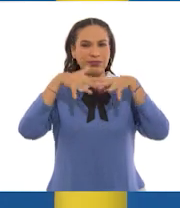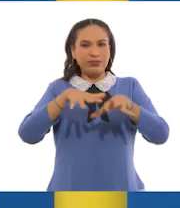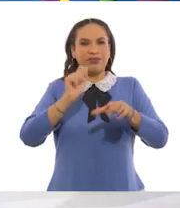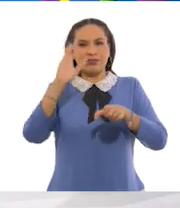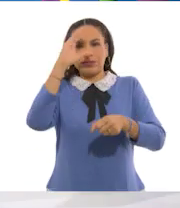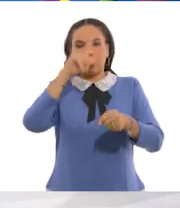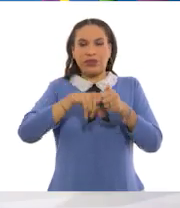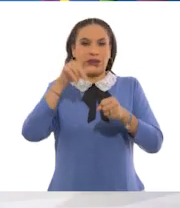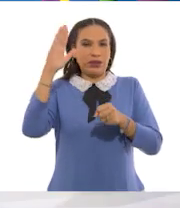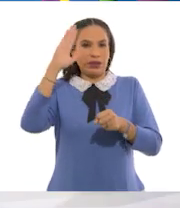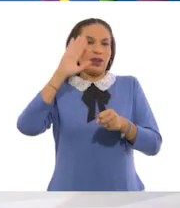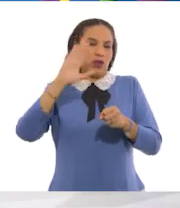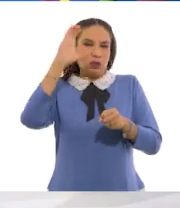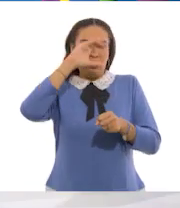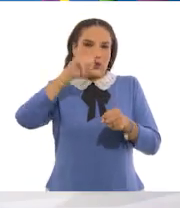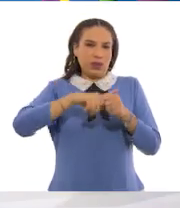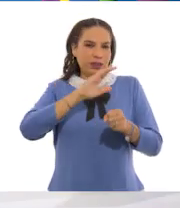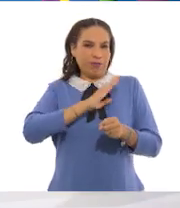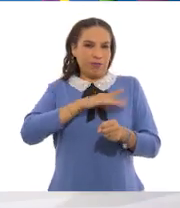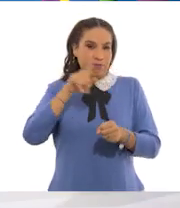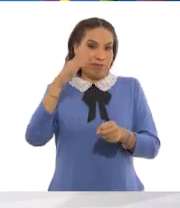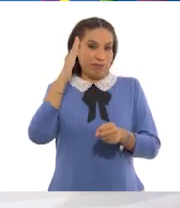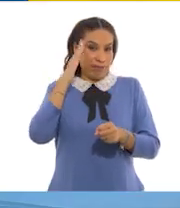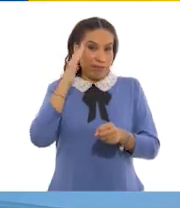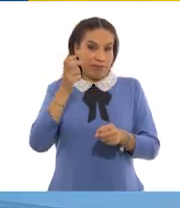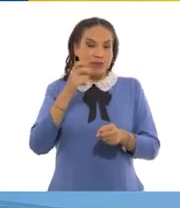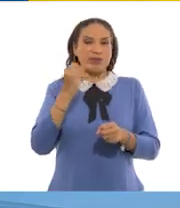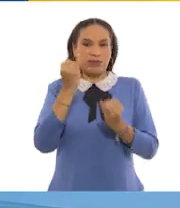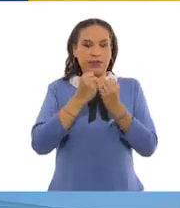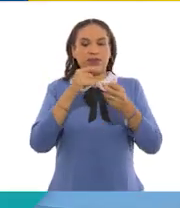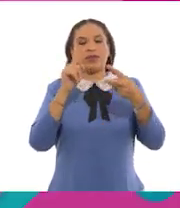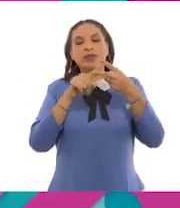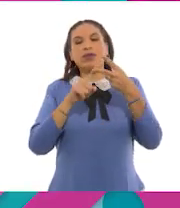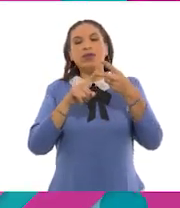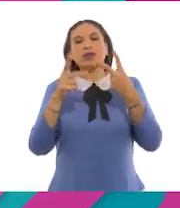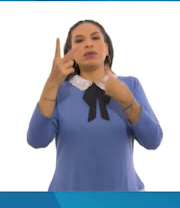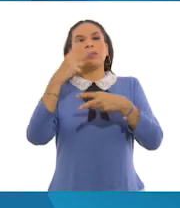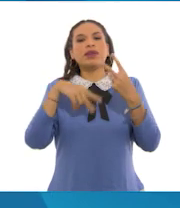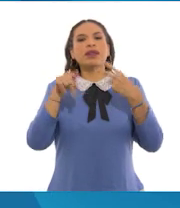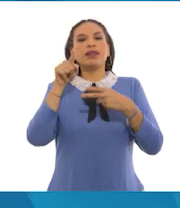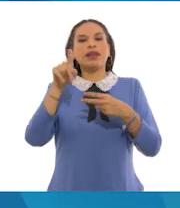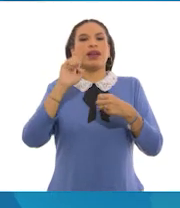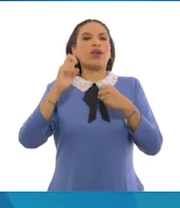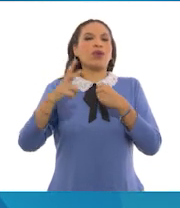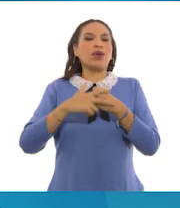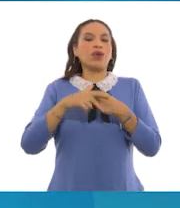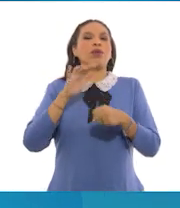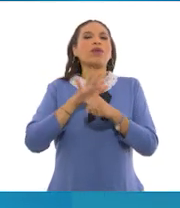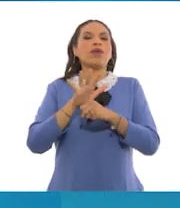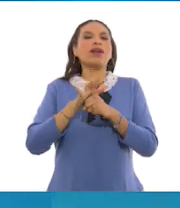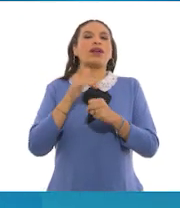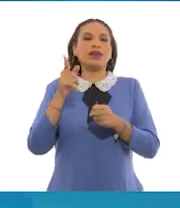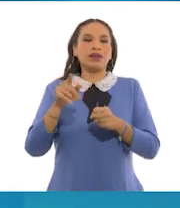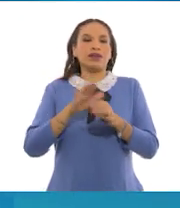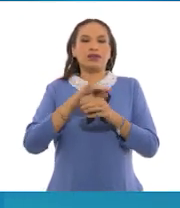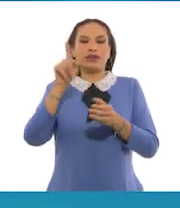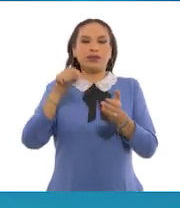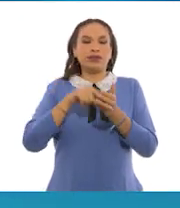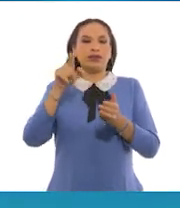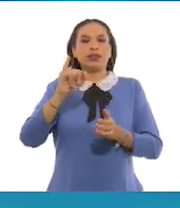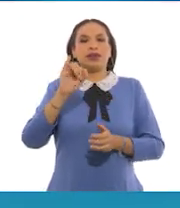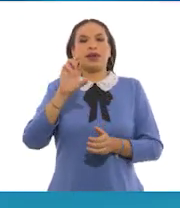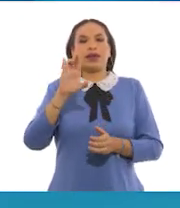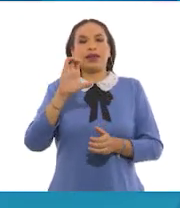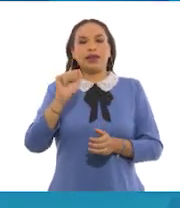¿verdad? Estás en lo correcto. Nuestro segundo ingrediente vino desde Europa, más específicamente de la península